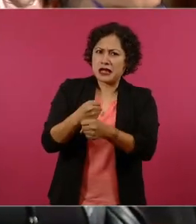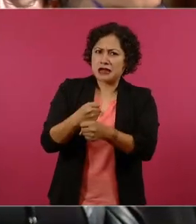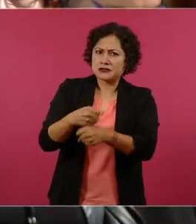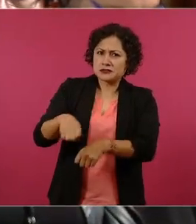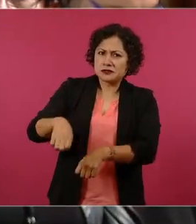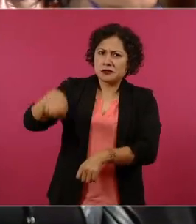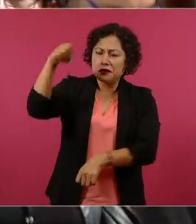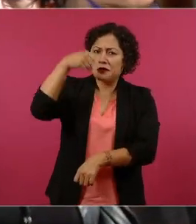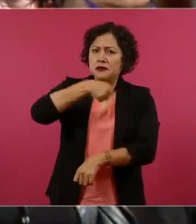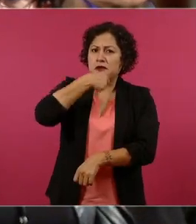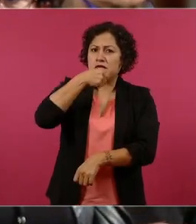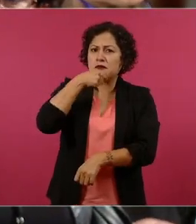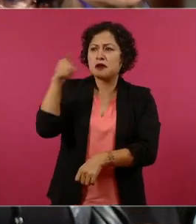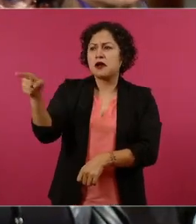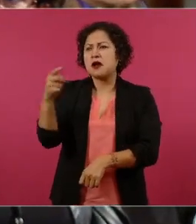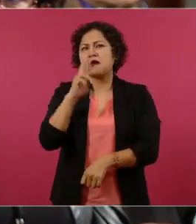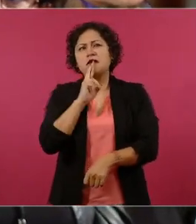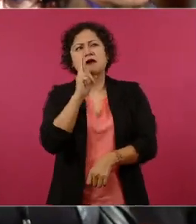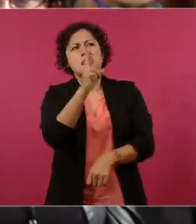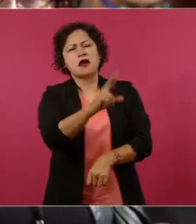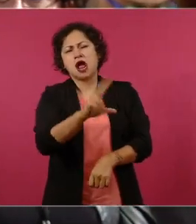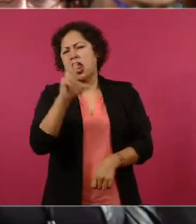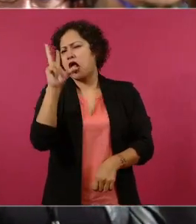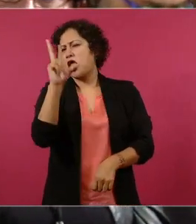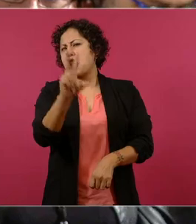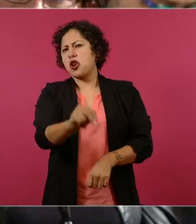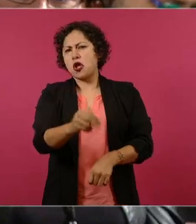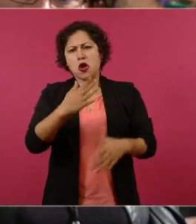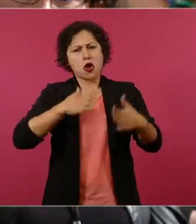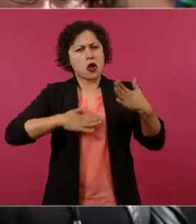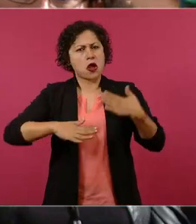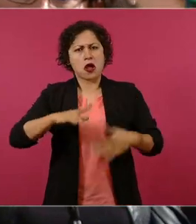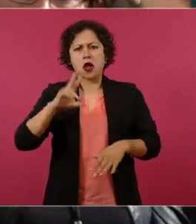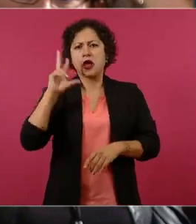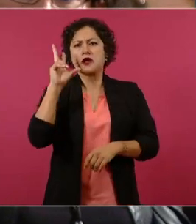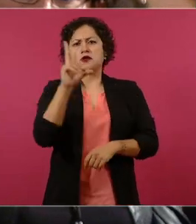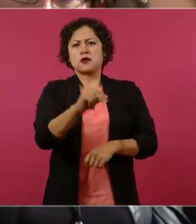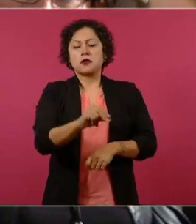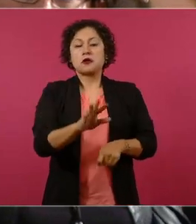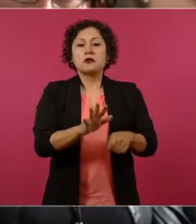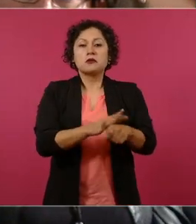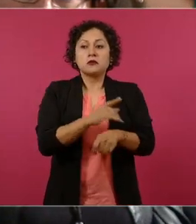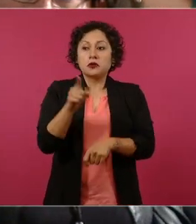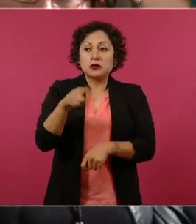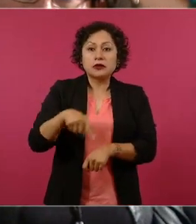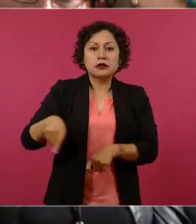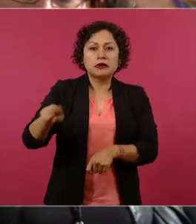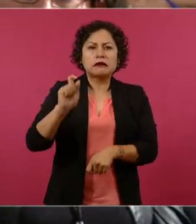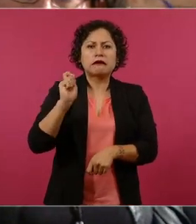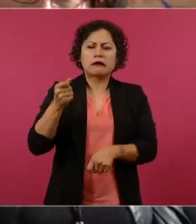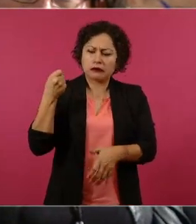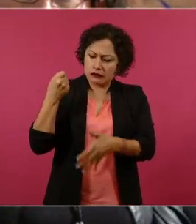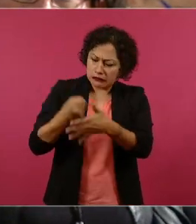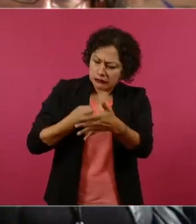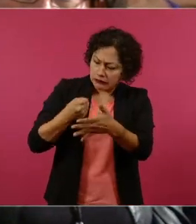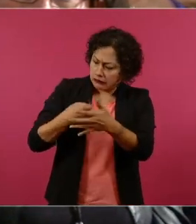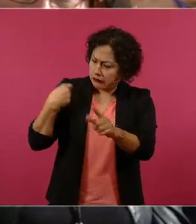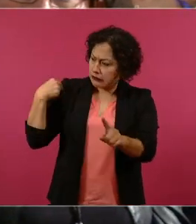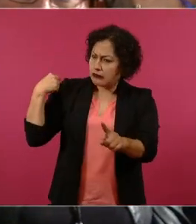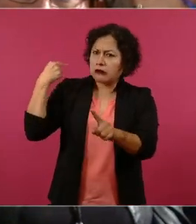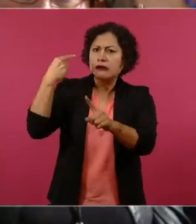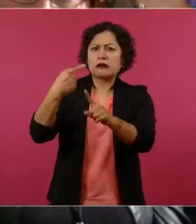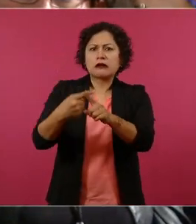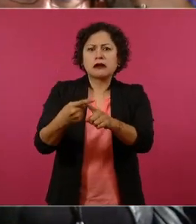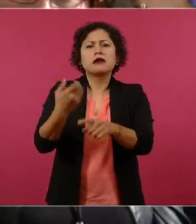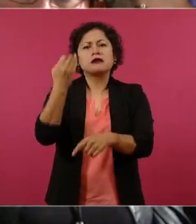que el casano no les importaba porque tienen Cuántos años luchando los de Ruta 100 Cuántos años